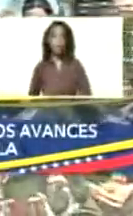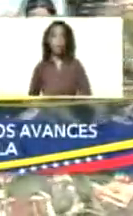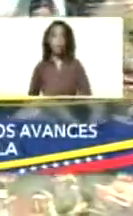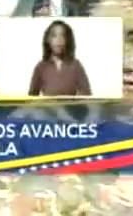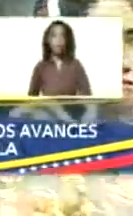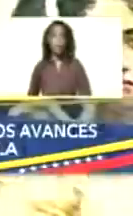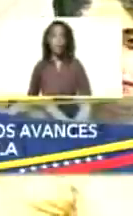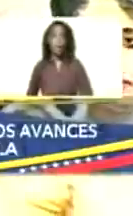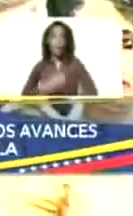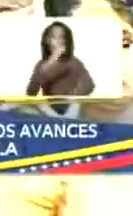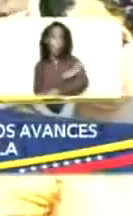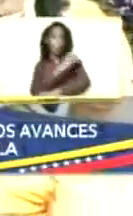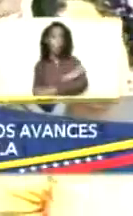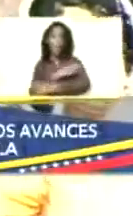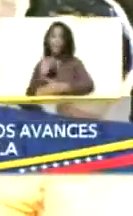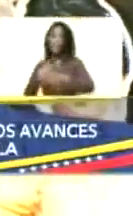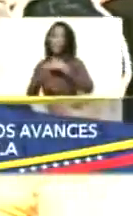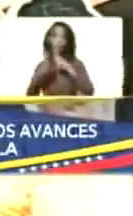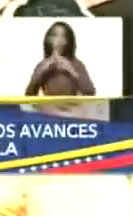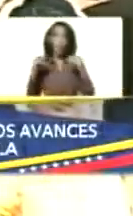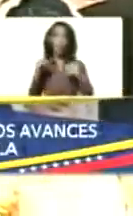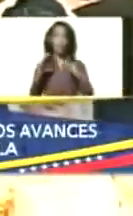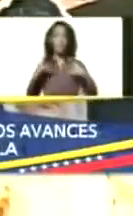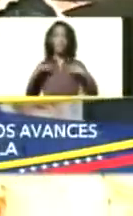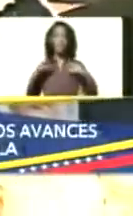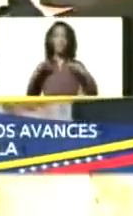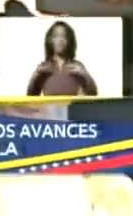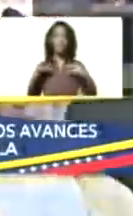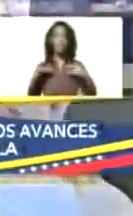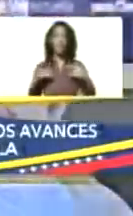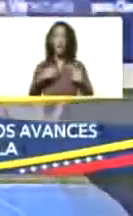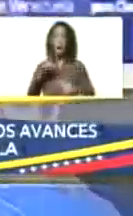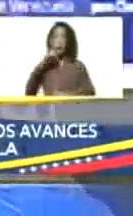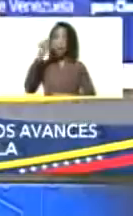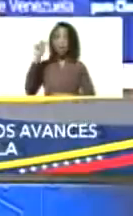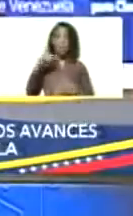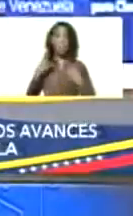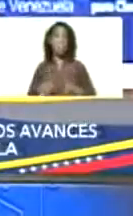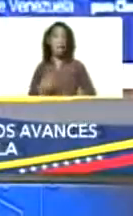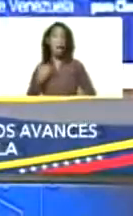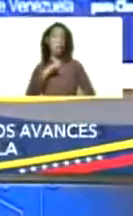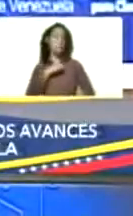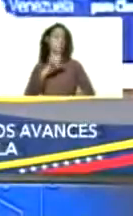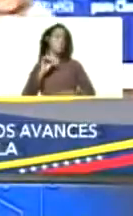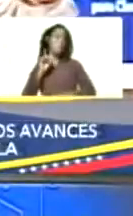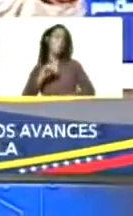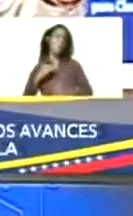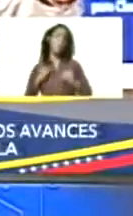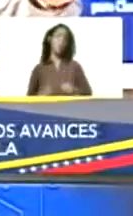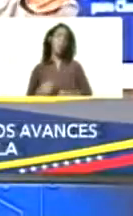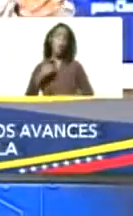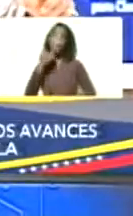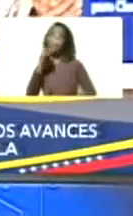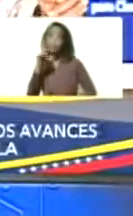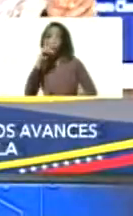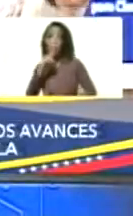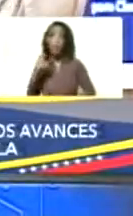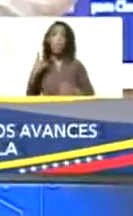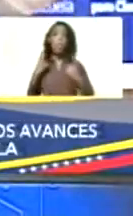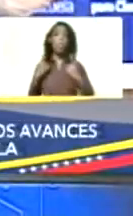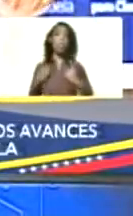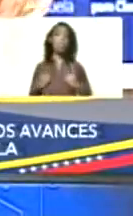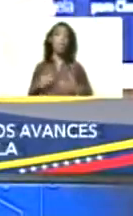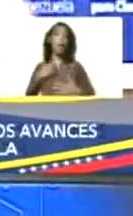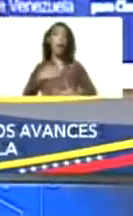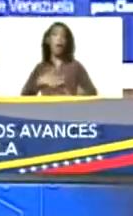la oposición se fue toda de vacaciones. Ah, si Maduro va a descansar, nosotros también. Porque el próximo año tenemos que llegar descansadito para